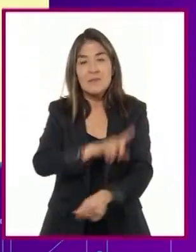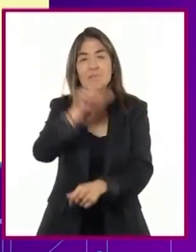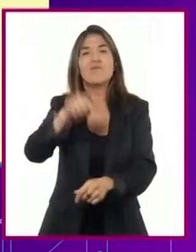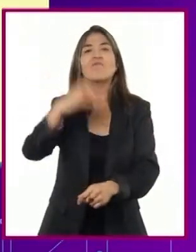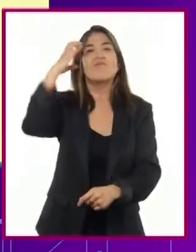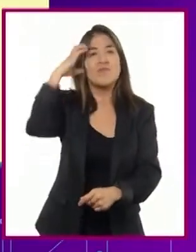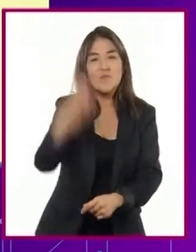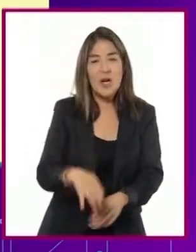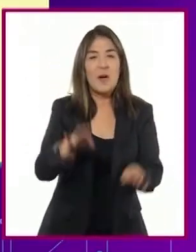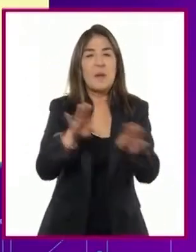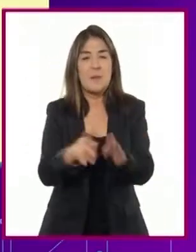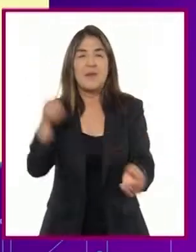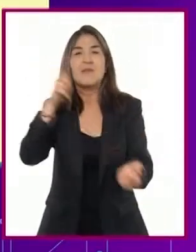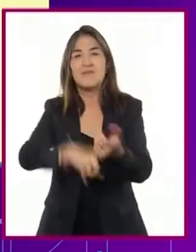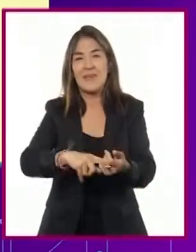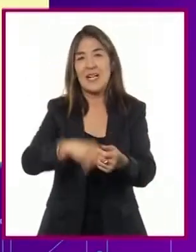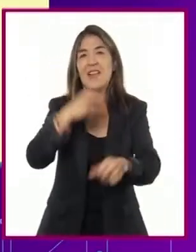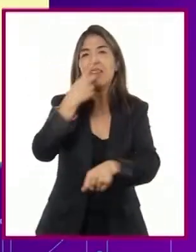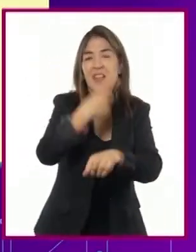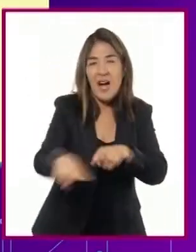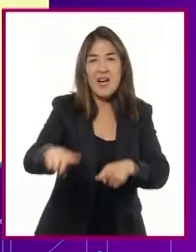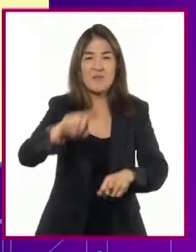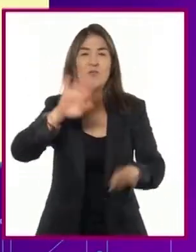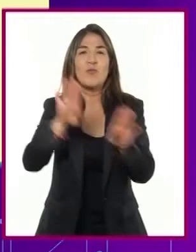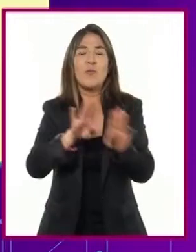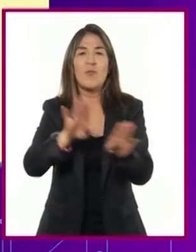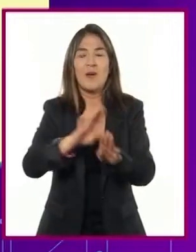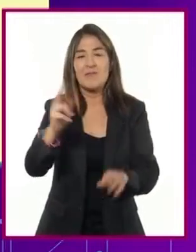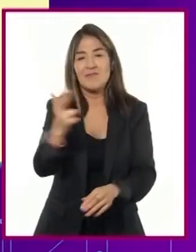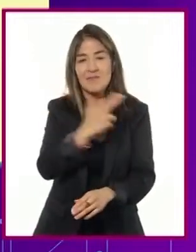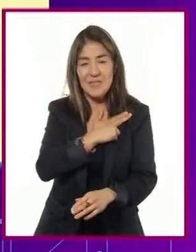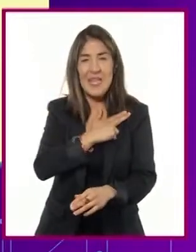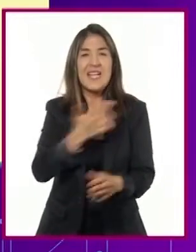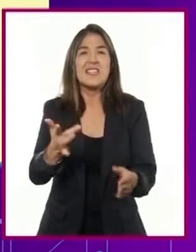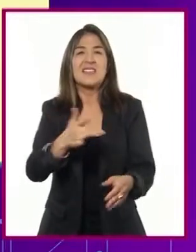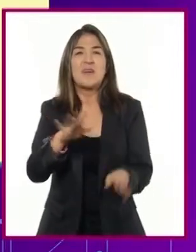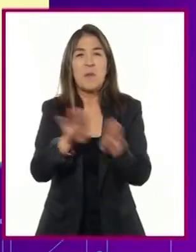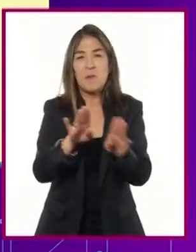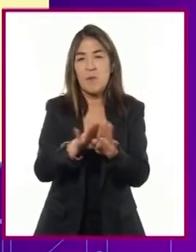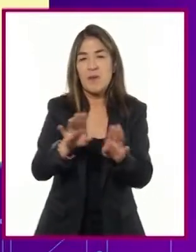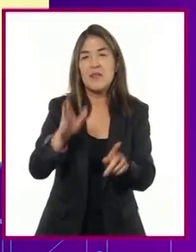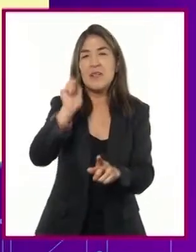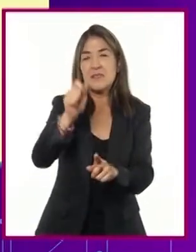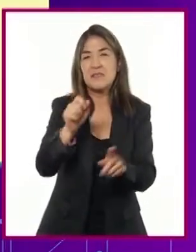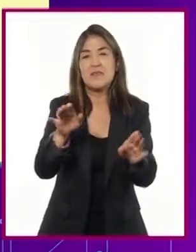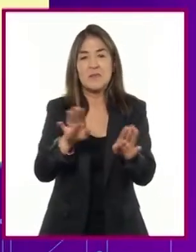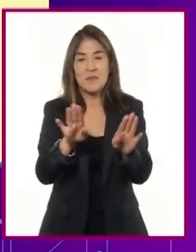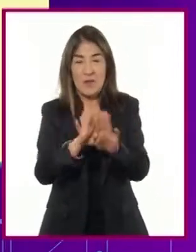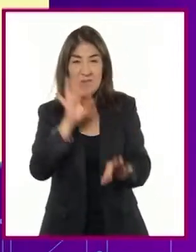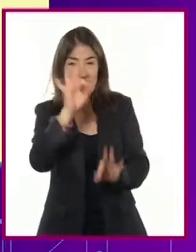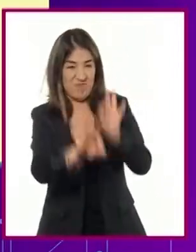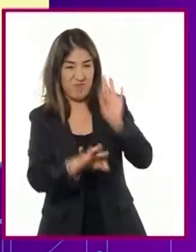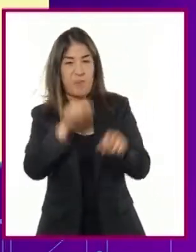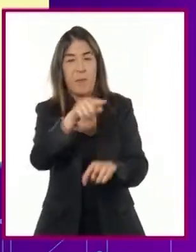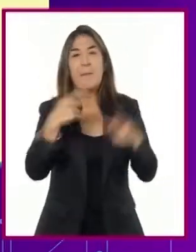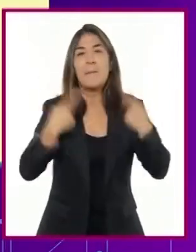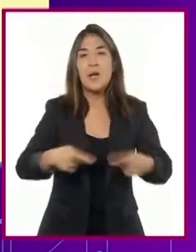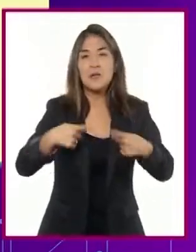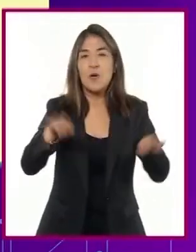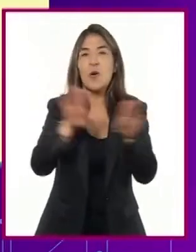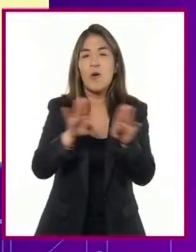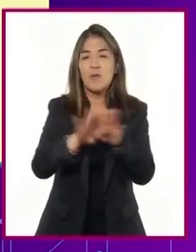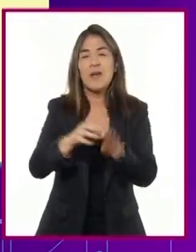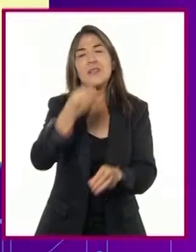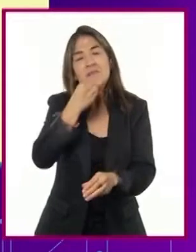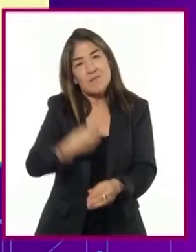cuya intención es lastimar, dañar, imponer o manipular a una persona para que deje de hacer algo o lo haga en